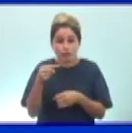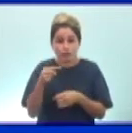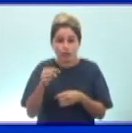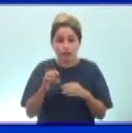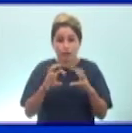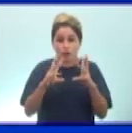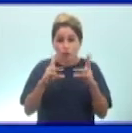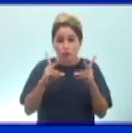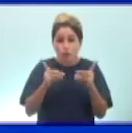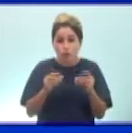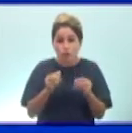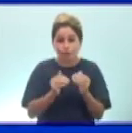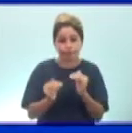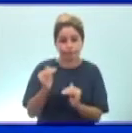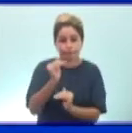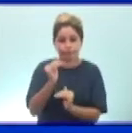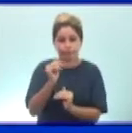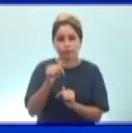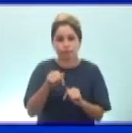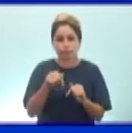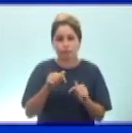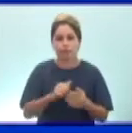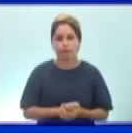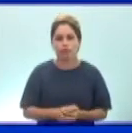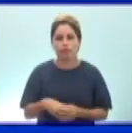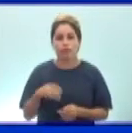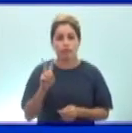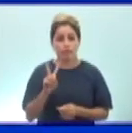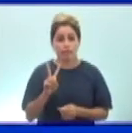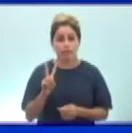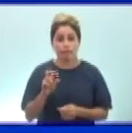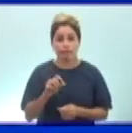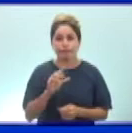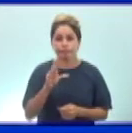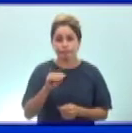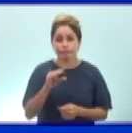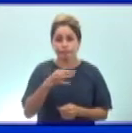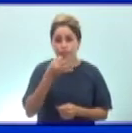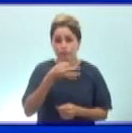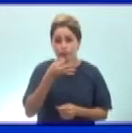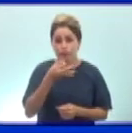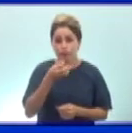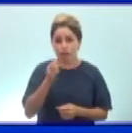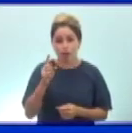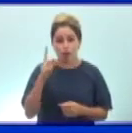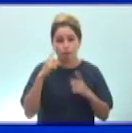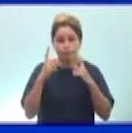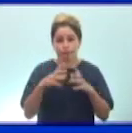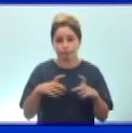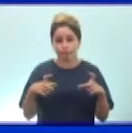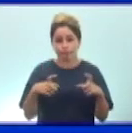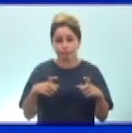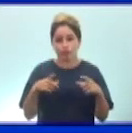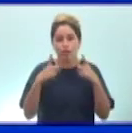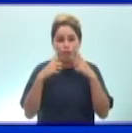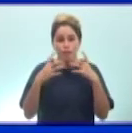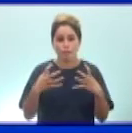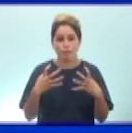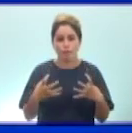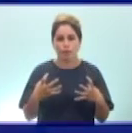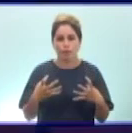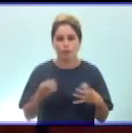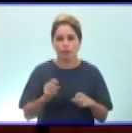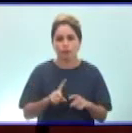de ellos. Estos dos planteamientos que nos dan los dos científicos es de gran importancia y de gran utilidad, pues todas